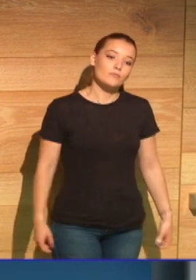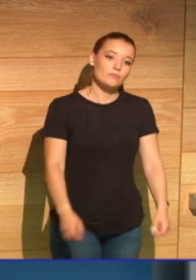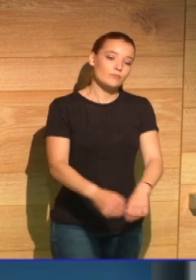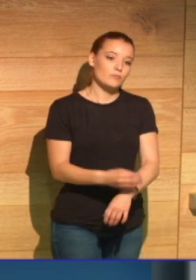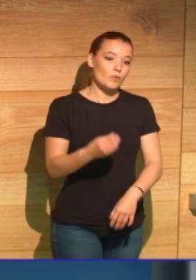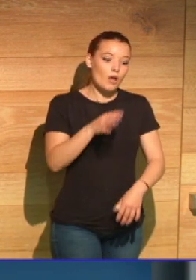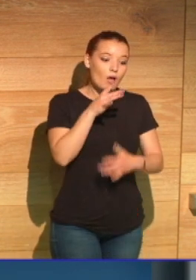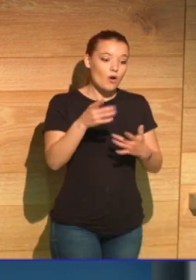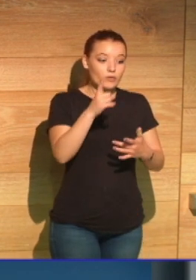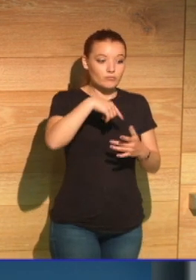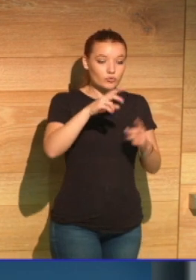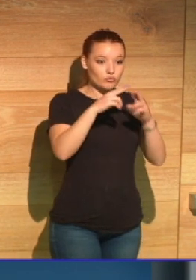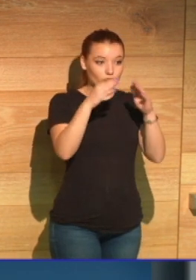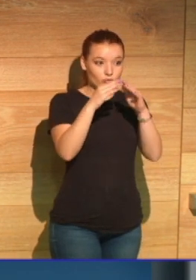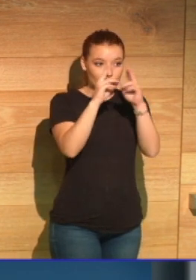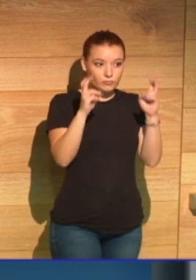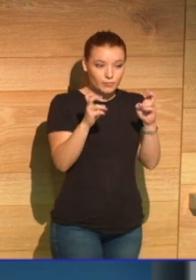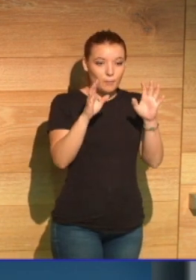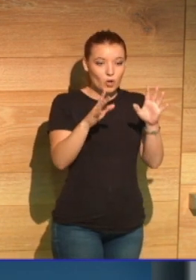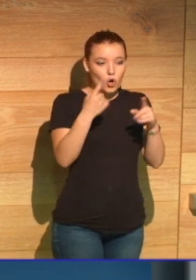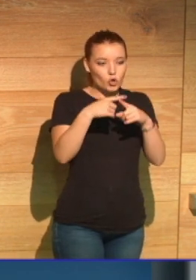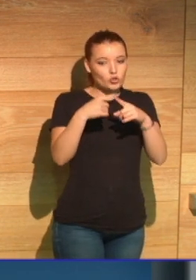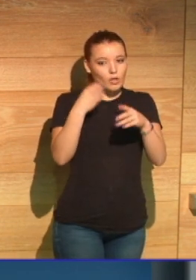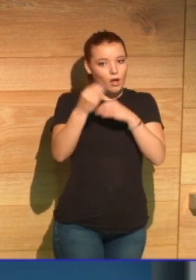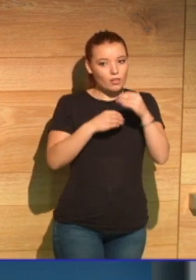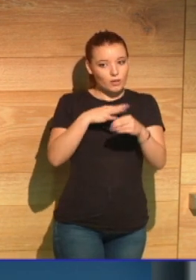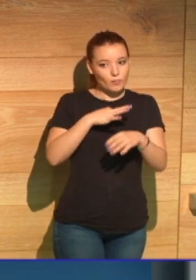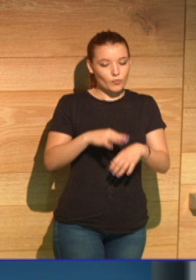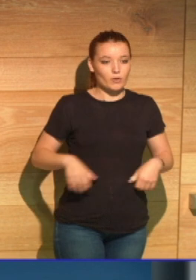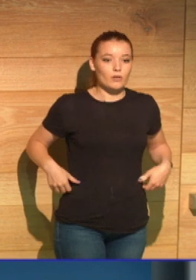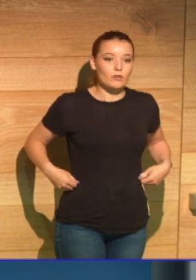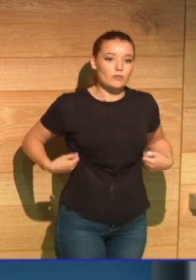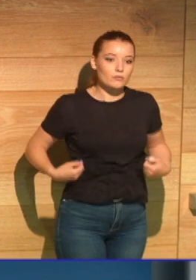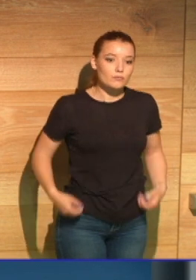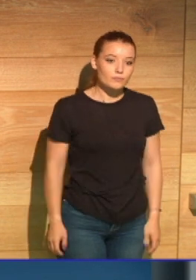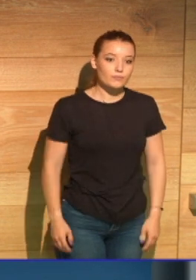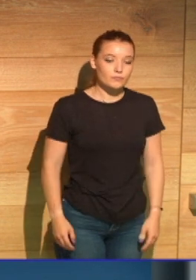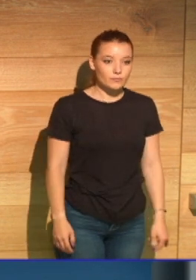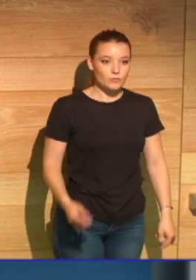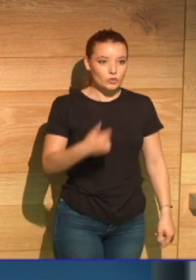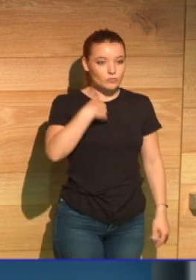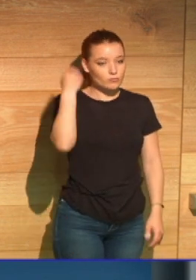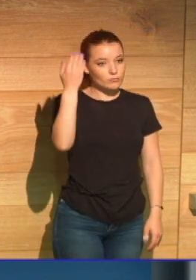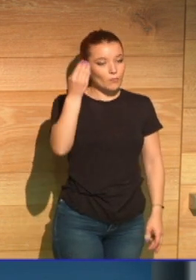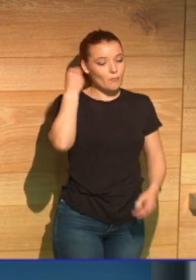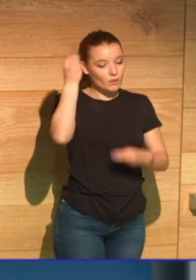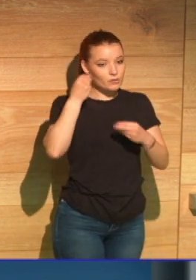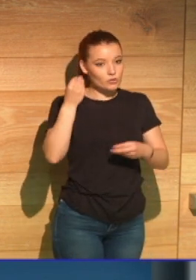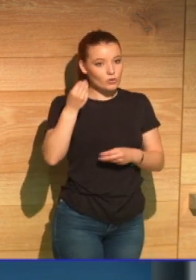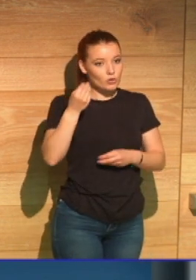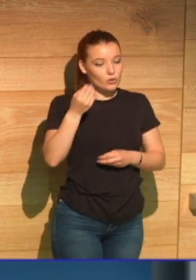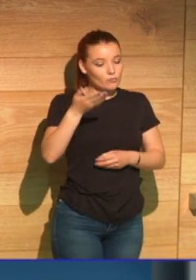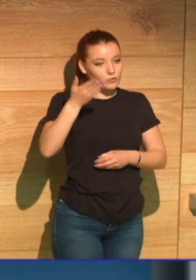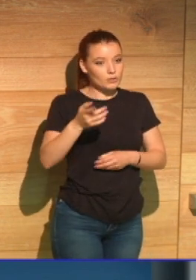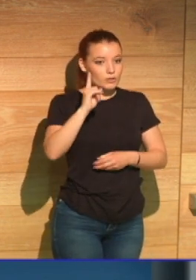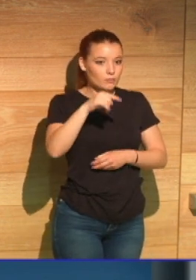pero podemos hacer cierto grupo de cosas que me parecen increíblemente potentes. La reflexión que hicieron sobre el proletariado cultural en la Argentina, una